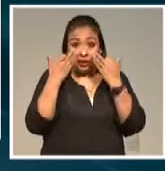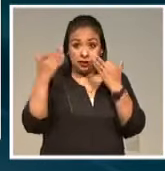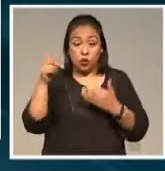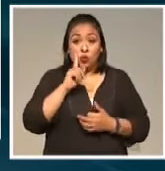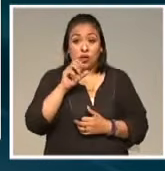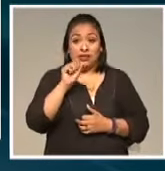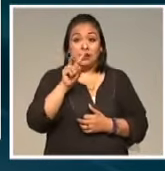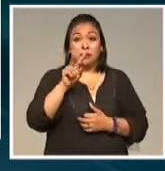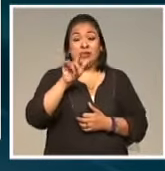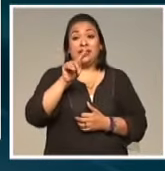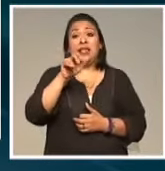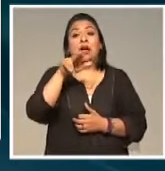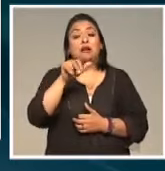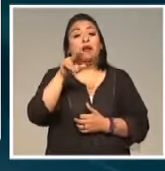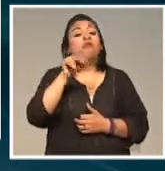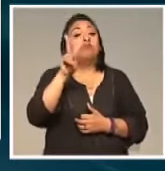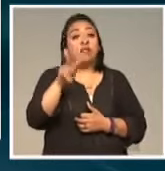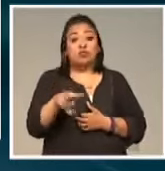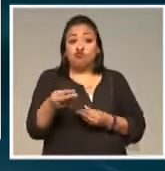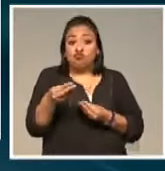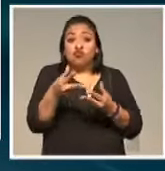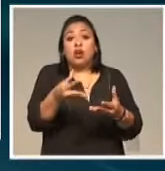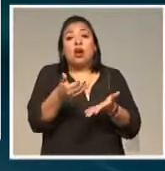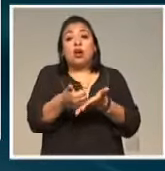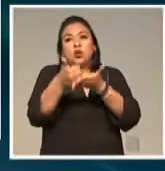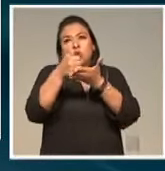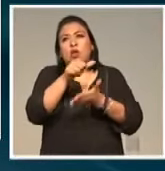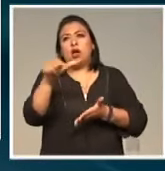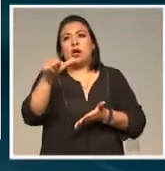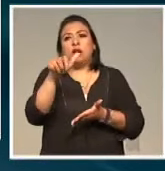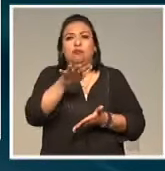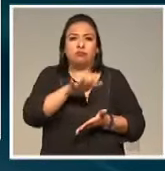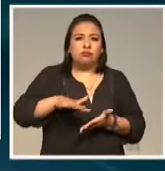Svetlana puede ser de una enorme aportación para nuestro espacio